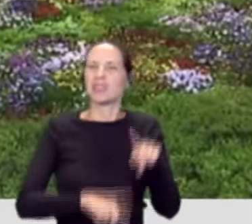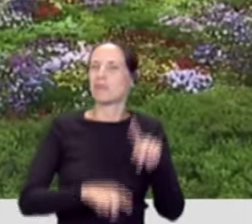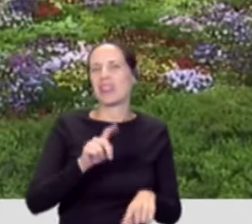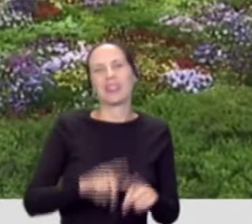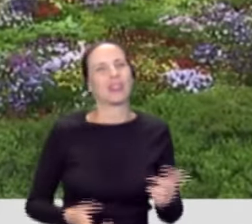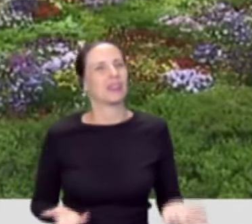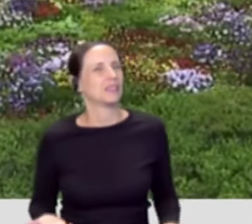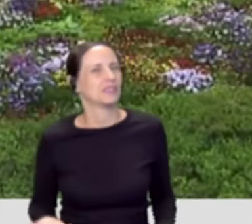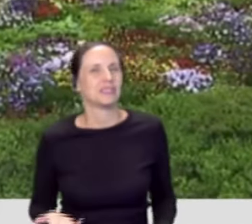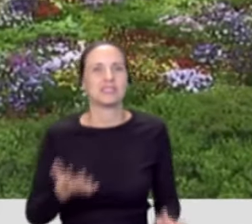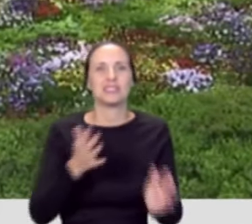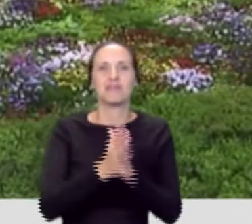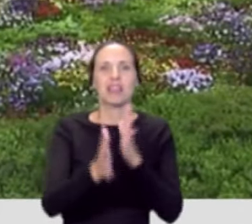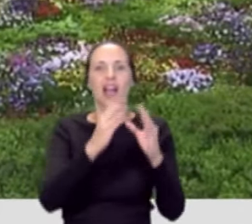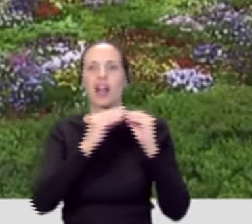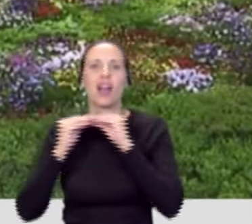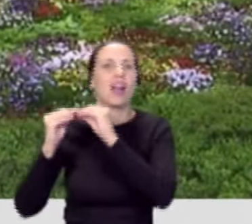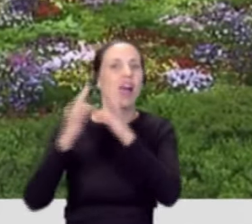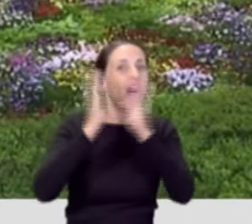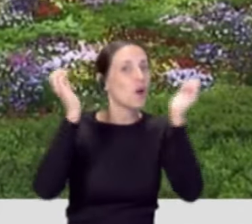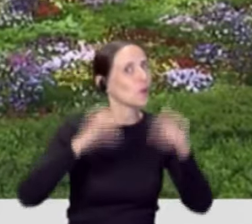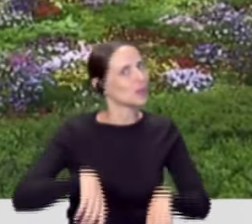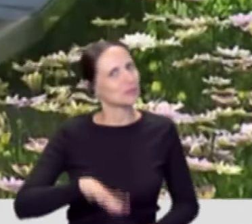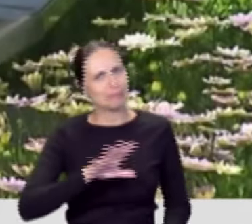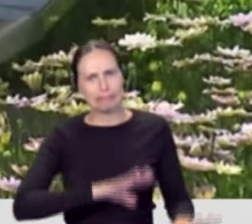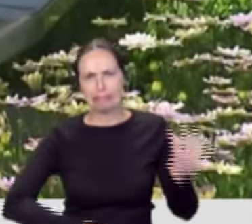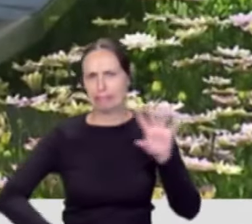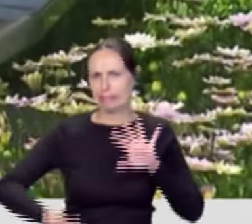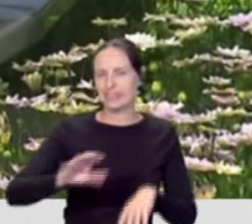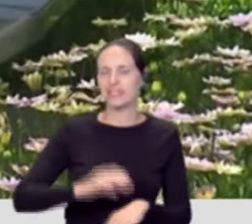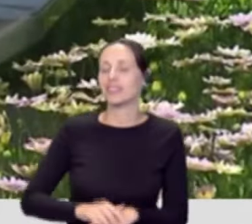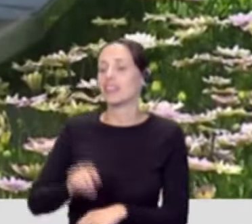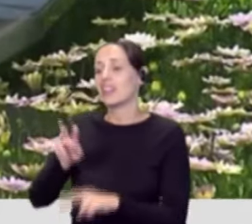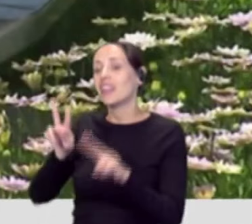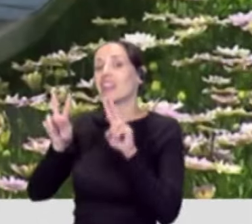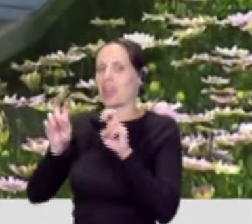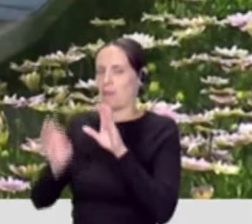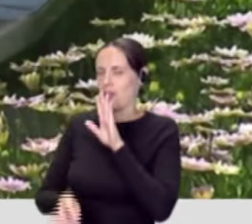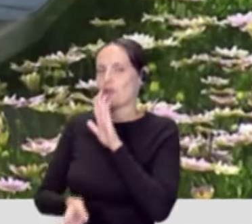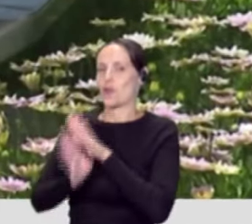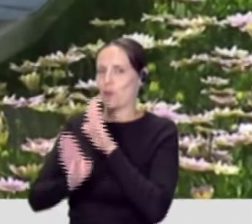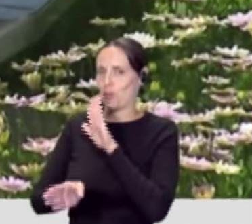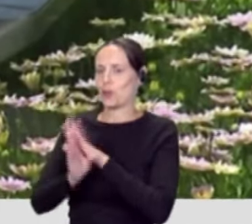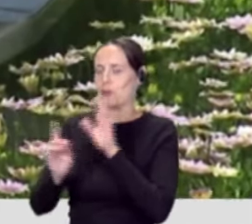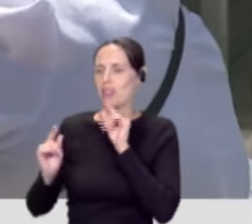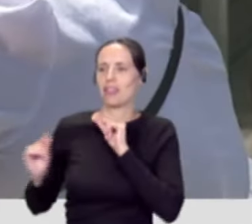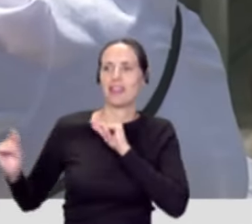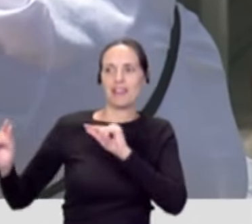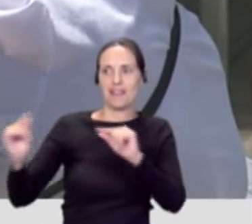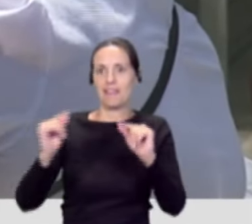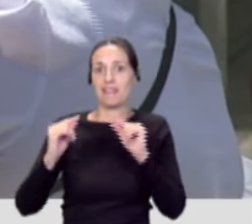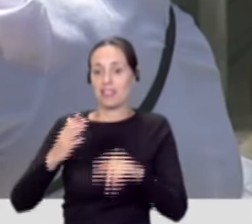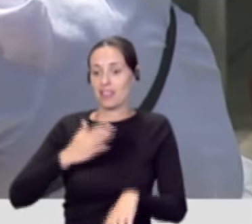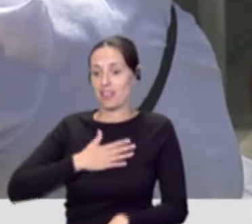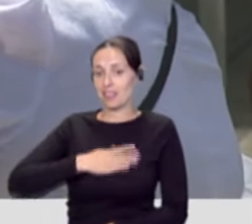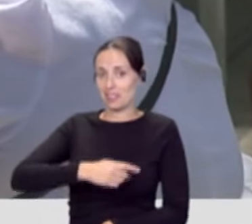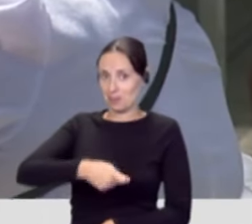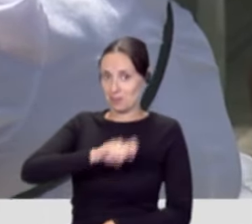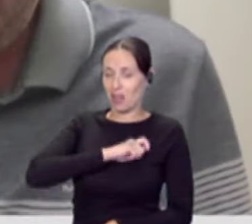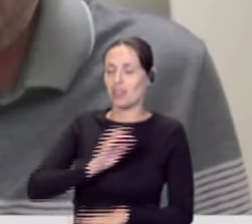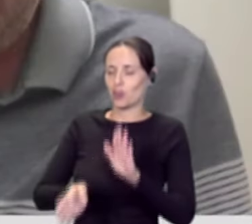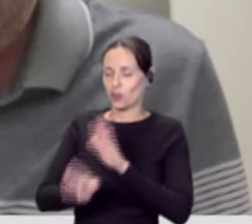No sé a qué consenso se vaya, creo que es complicado. Bueno, un tema que continúa, por lo tanto, debate aquí en nuestro país. Y bueno,